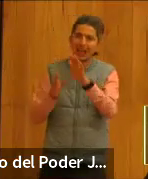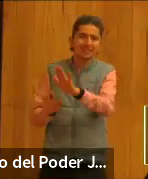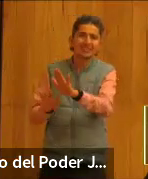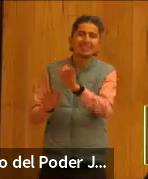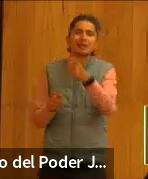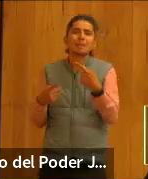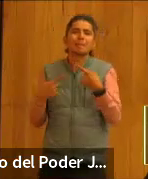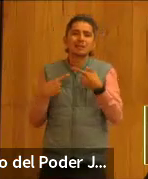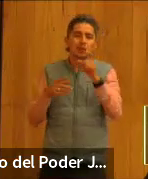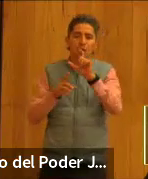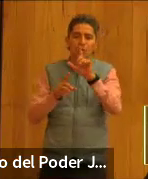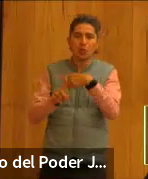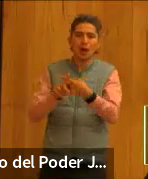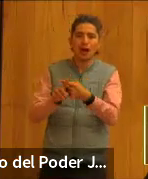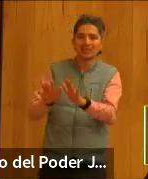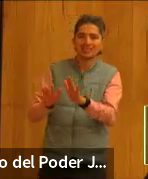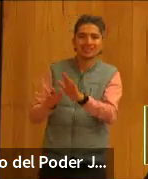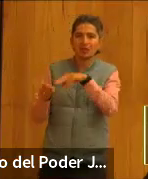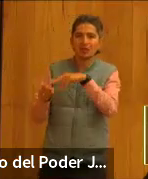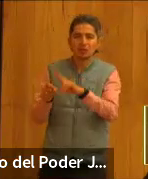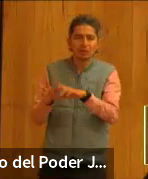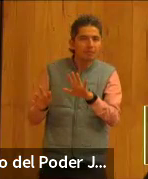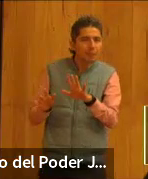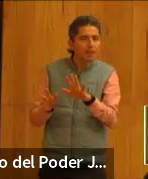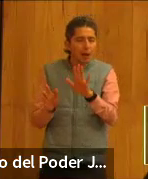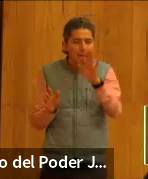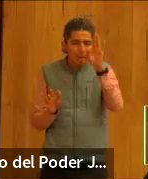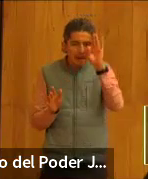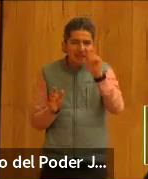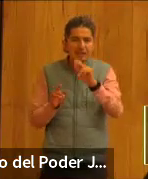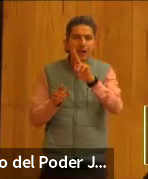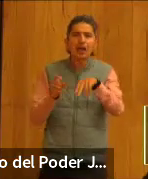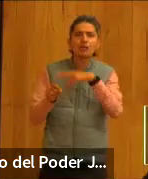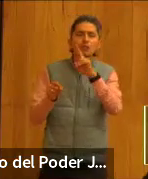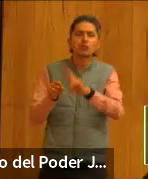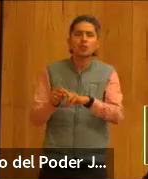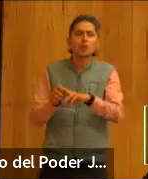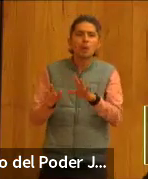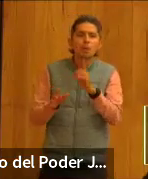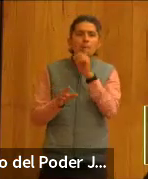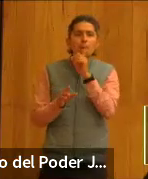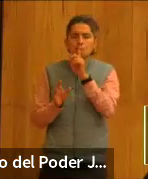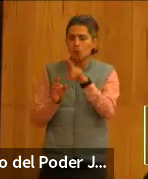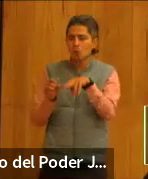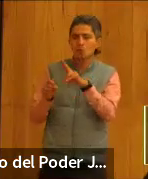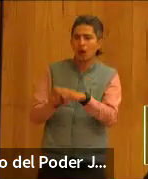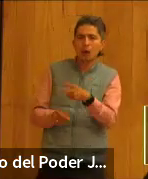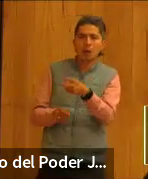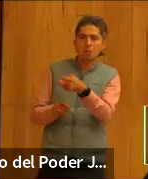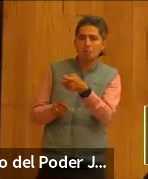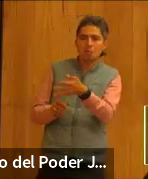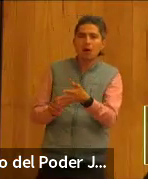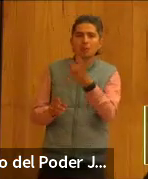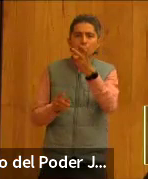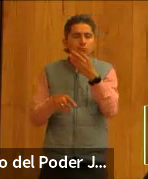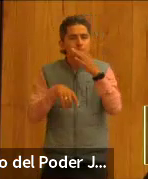víctimas de esta naturaleza, pero que además había naturalizado las agresiones, las había normalizado y que por ese motivo no había dado